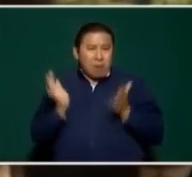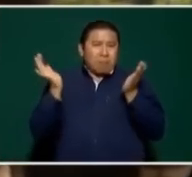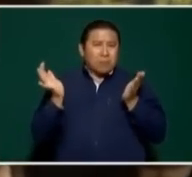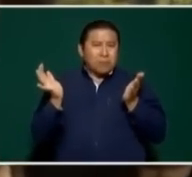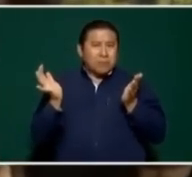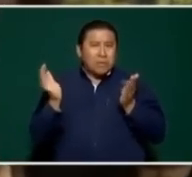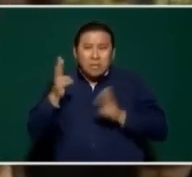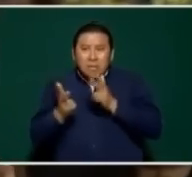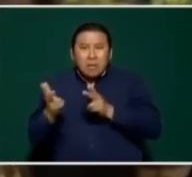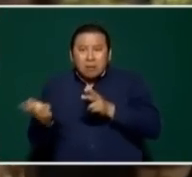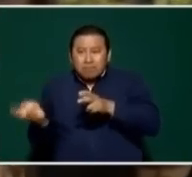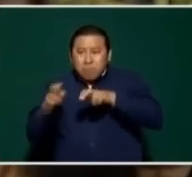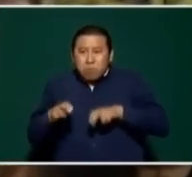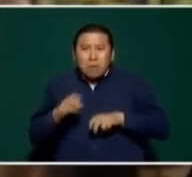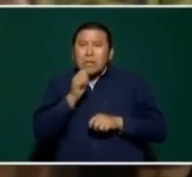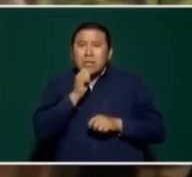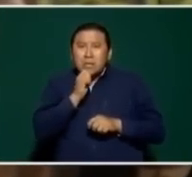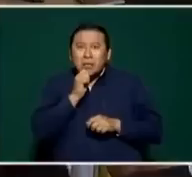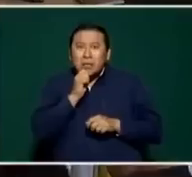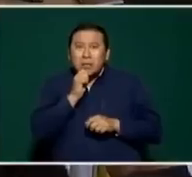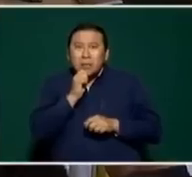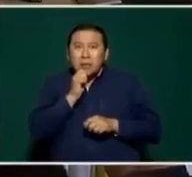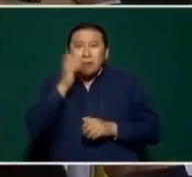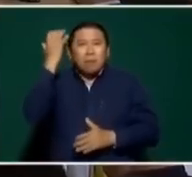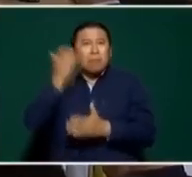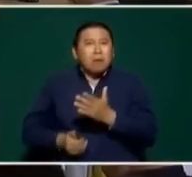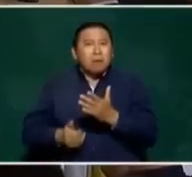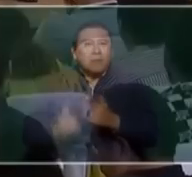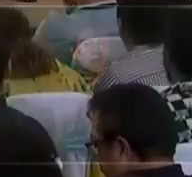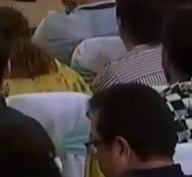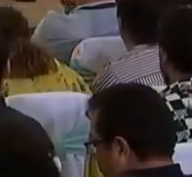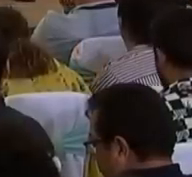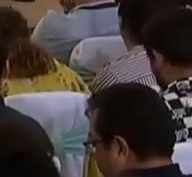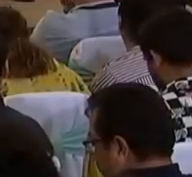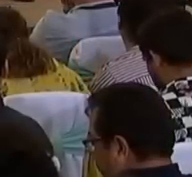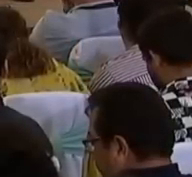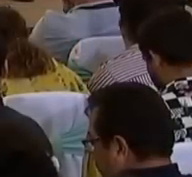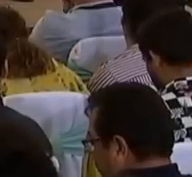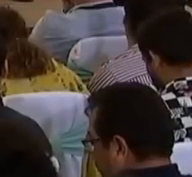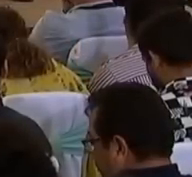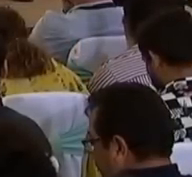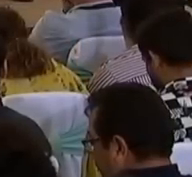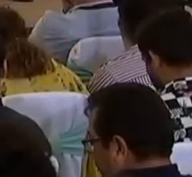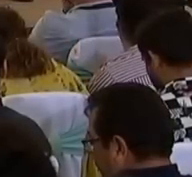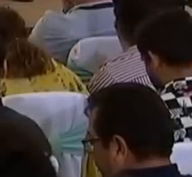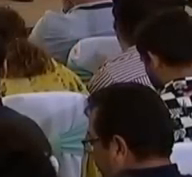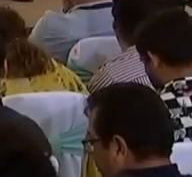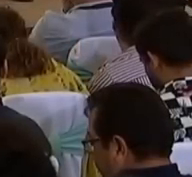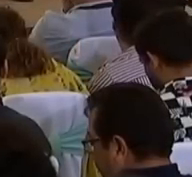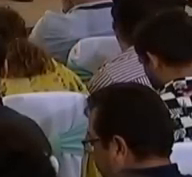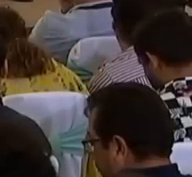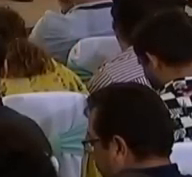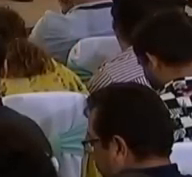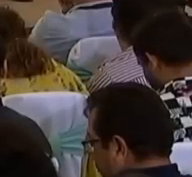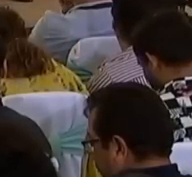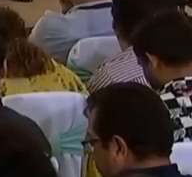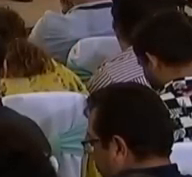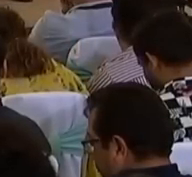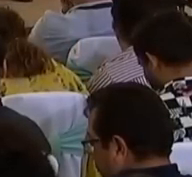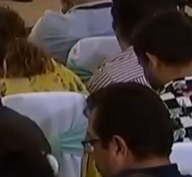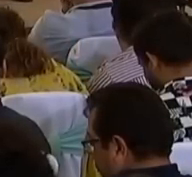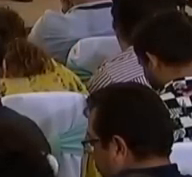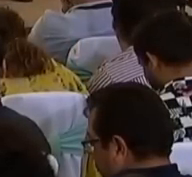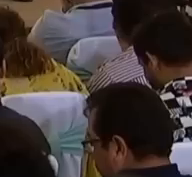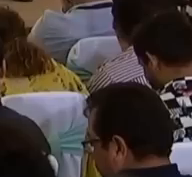sube nadie al Tren Maya y todos se preguntan por qué. Veamos el lado oscuro del turismo, el